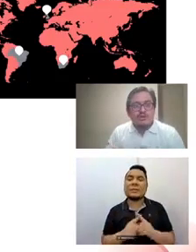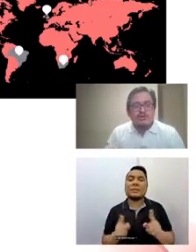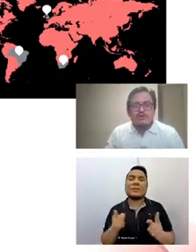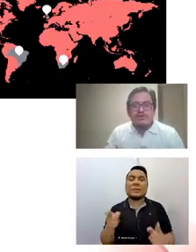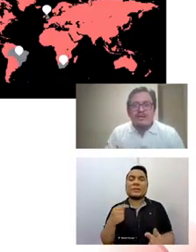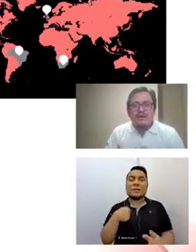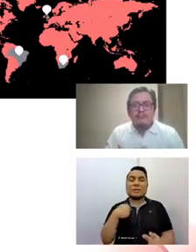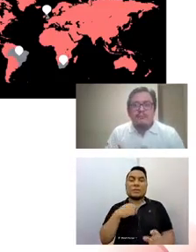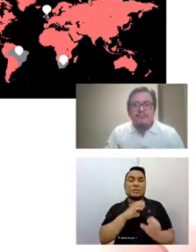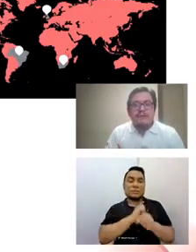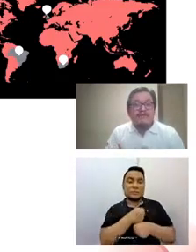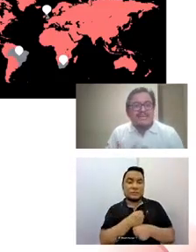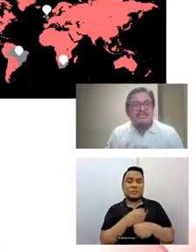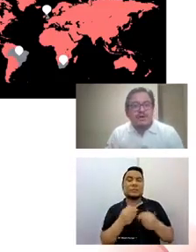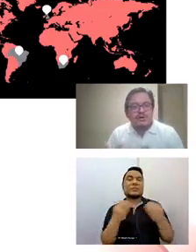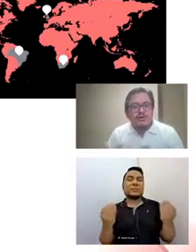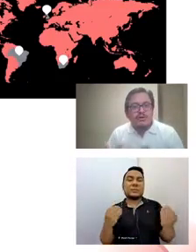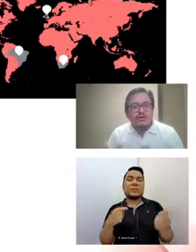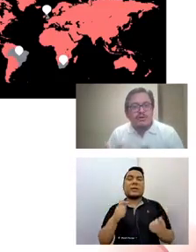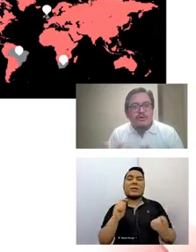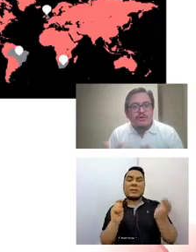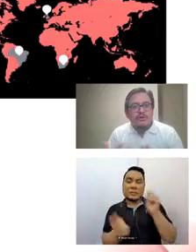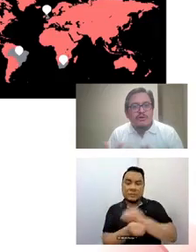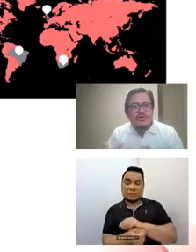lo que yo he sufrido es una variación